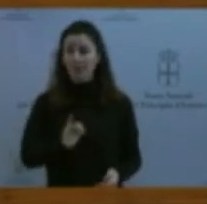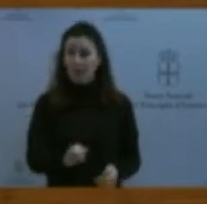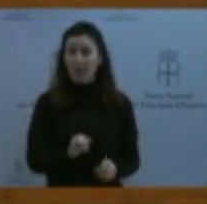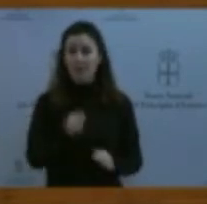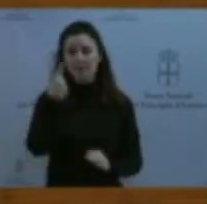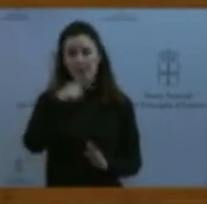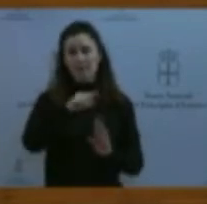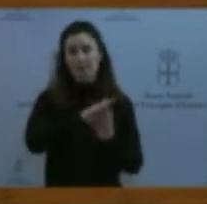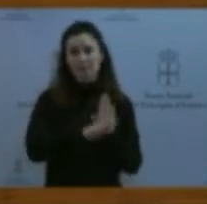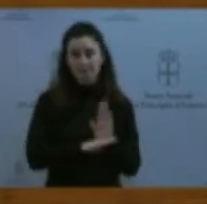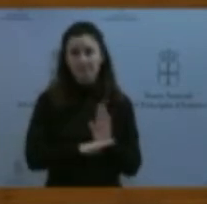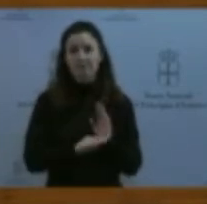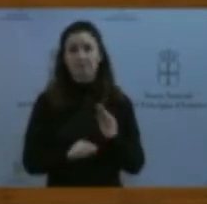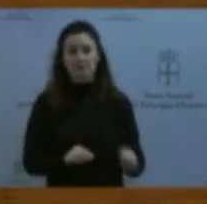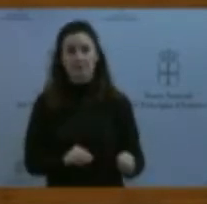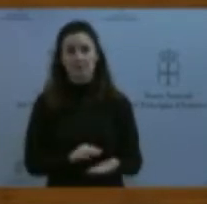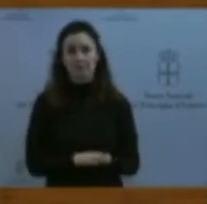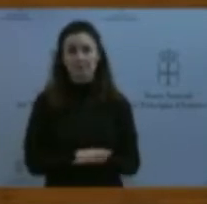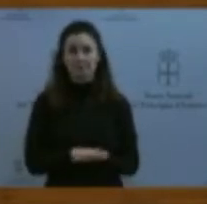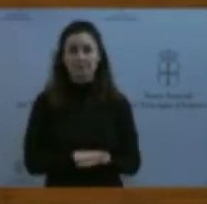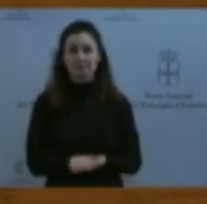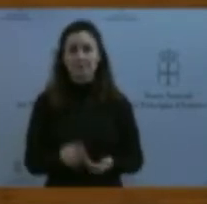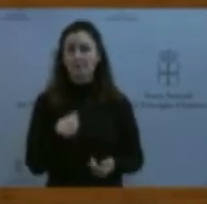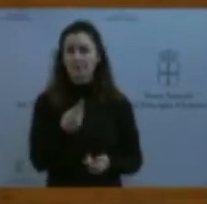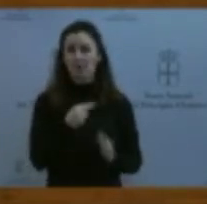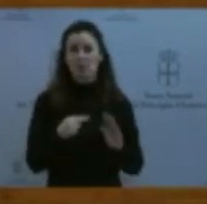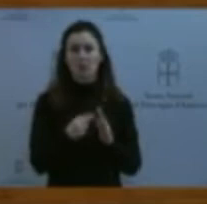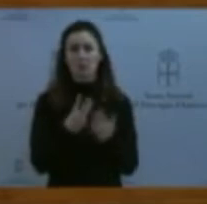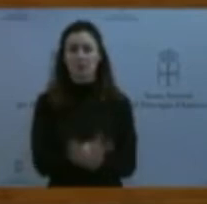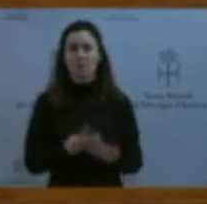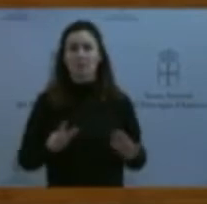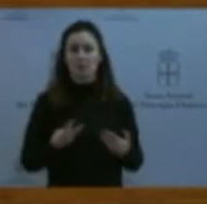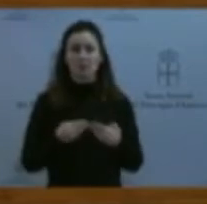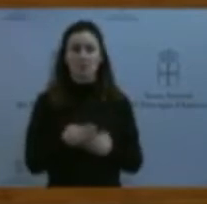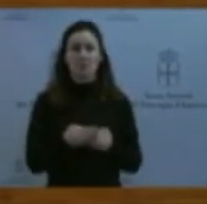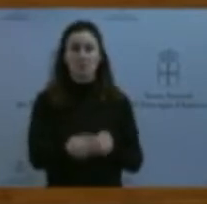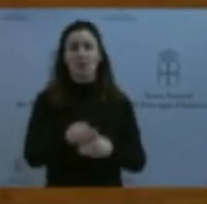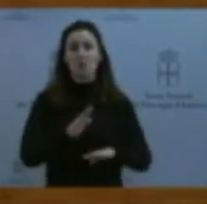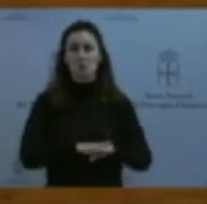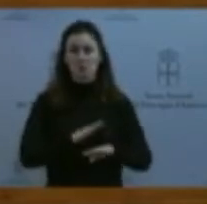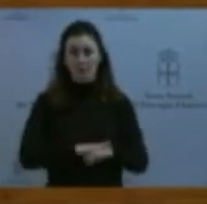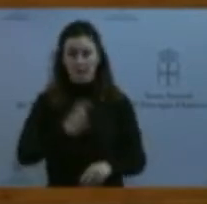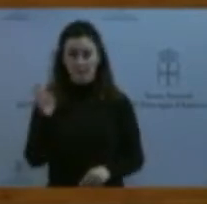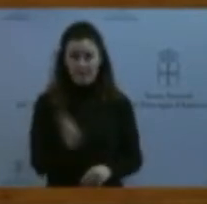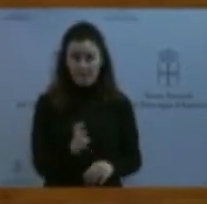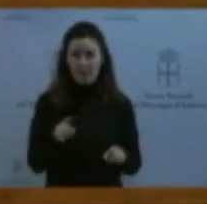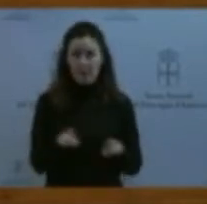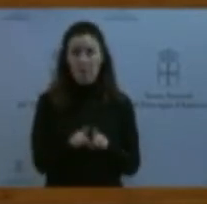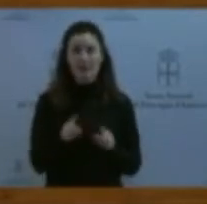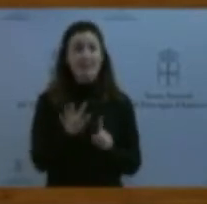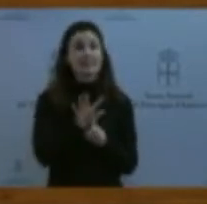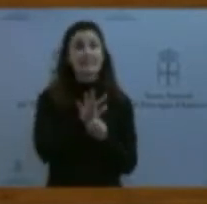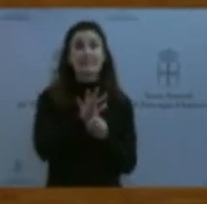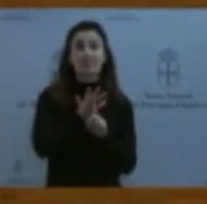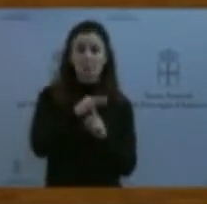decía que en el año 2018 el retraso principal fue motivado por la circunstancia de prórroga presupuestaria,